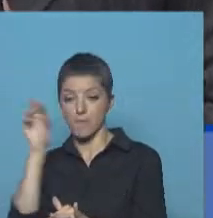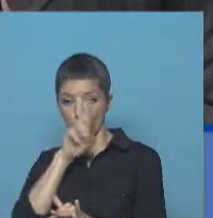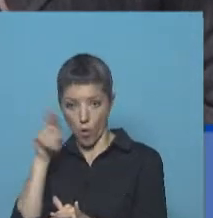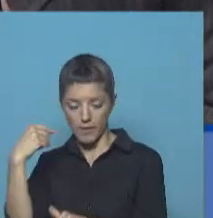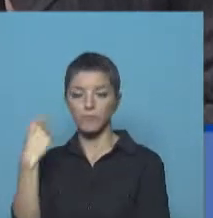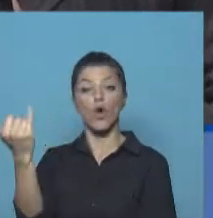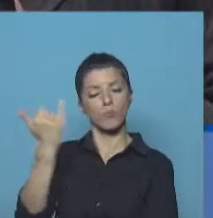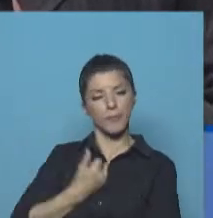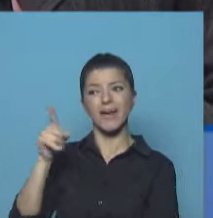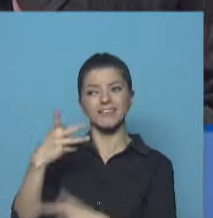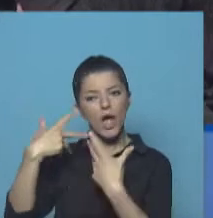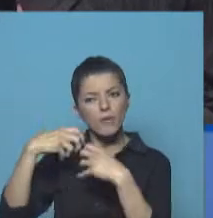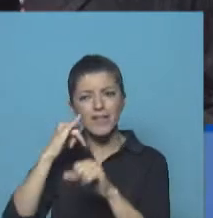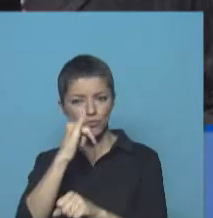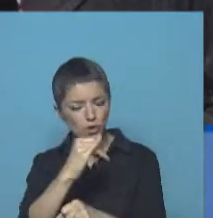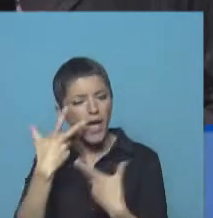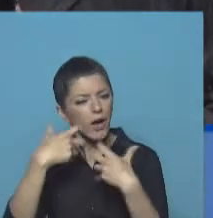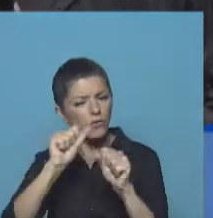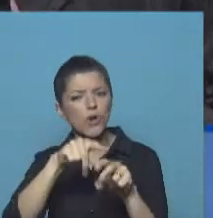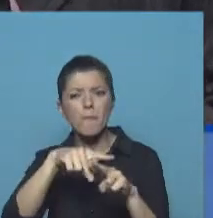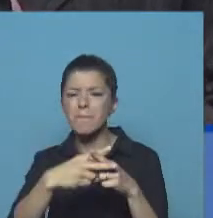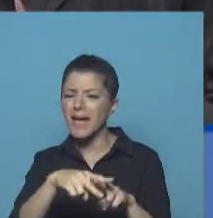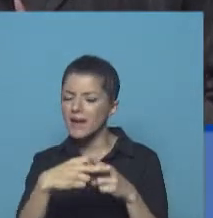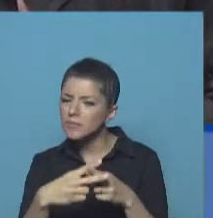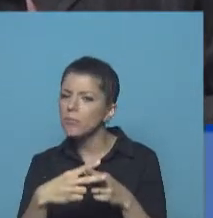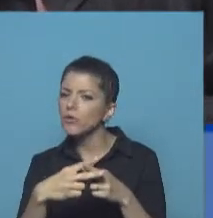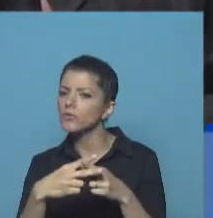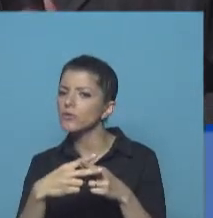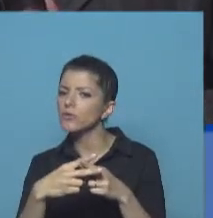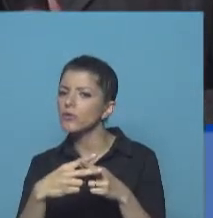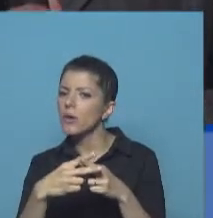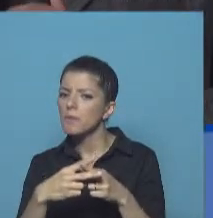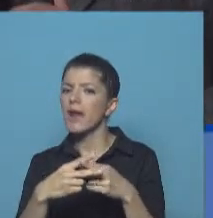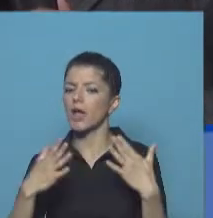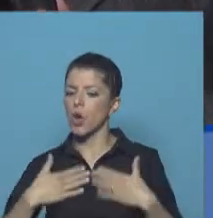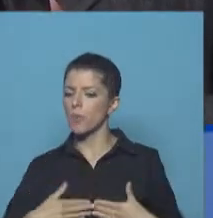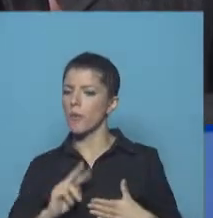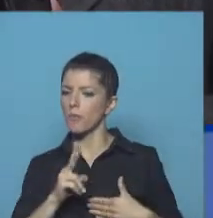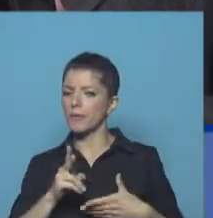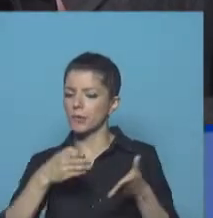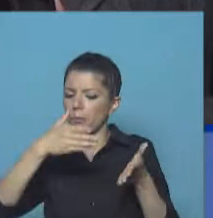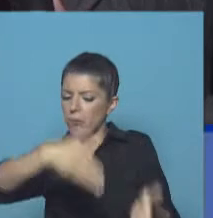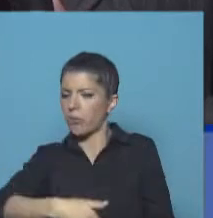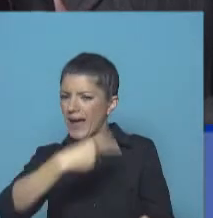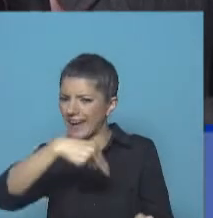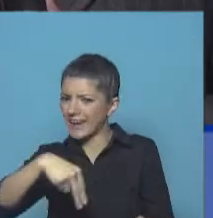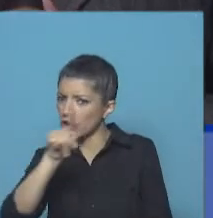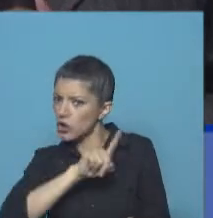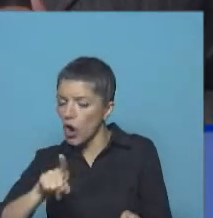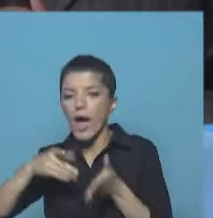había hecho la denuncia de que había encontrado mecanismos de ocultamiento de cadáveres no en tumbas nn sino en